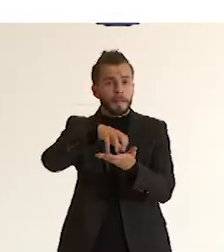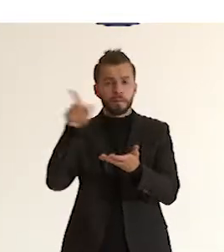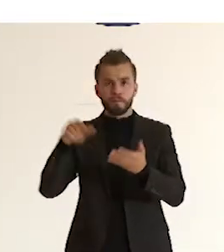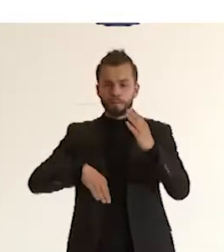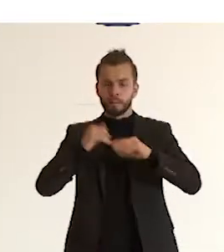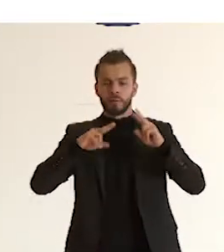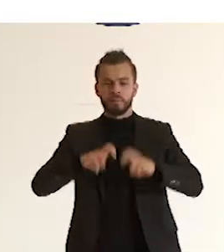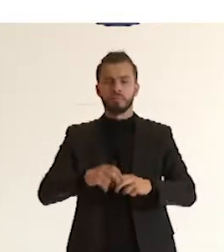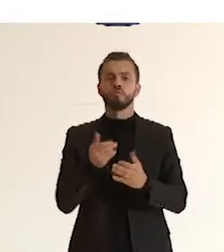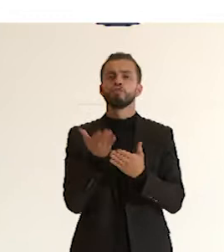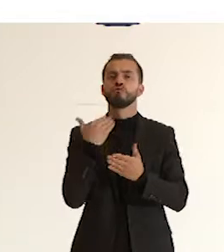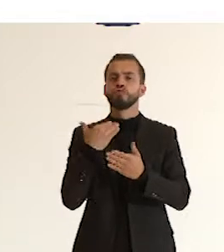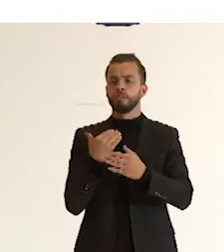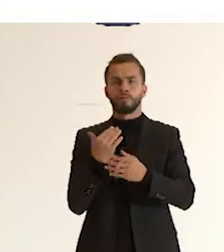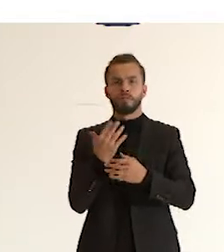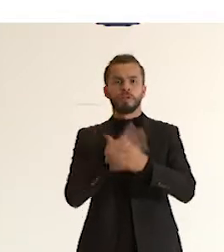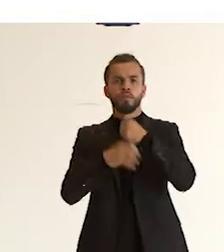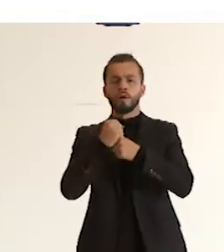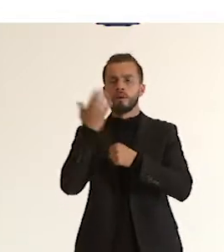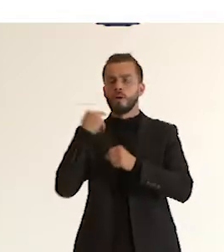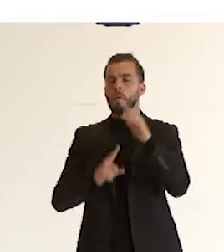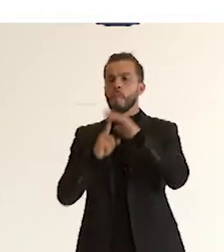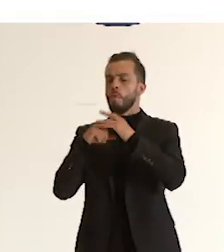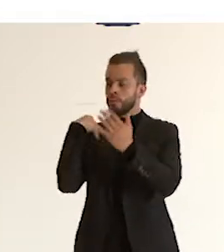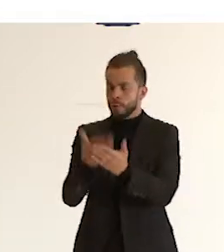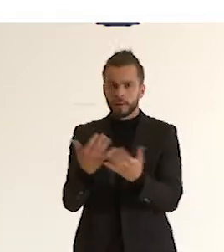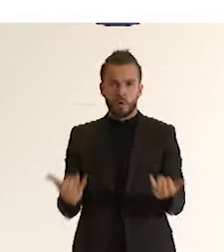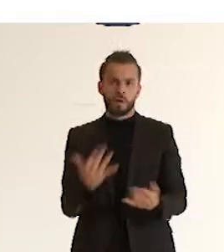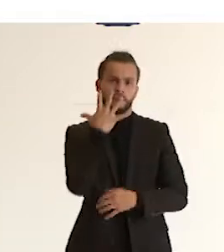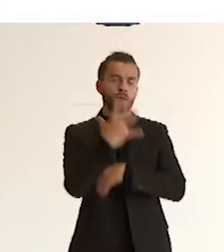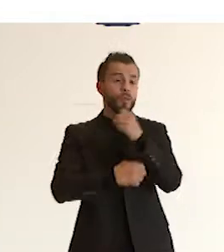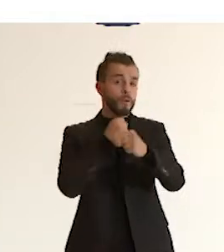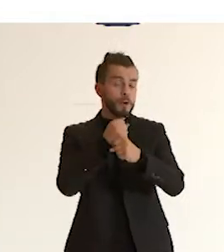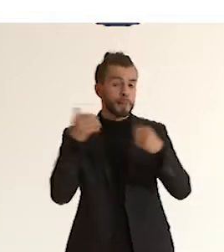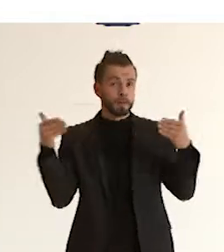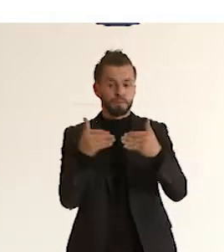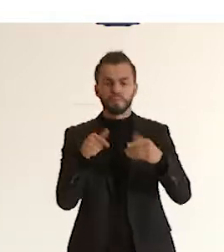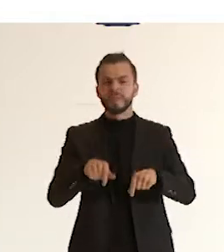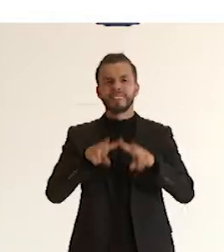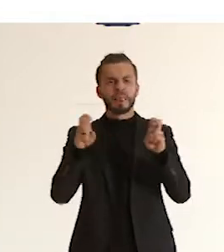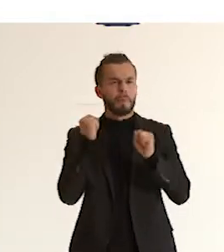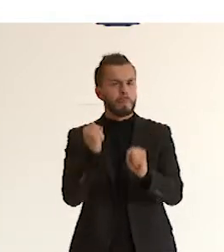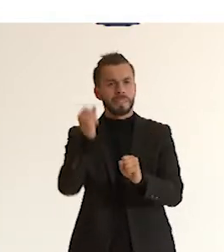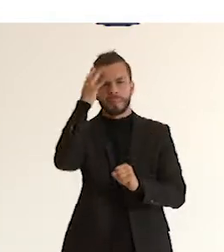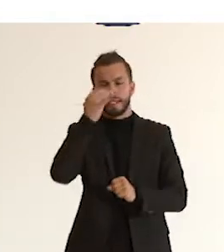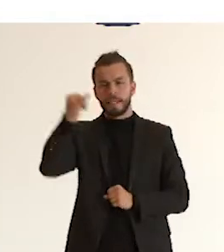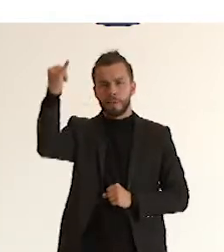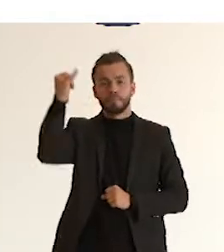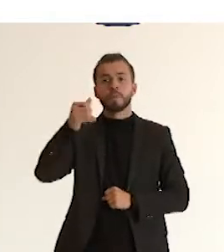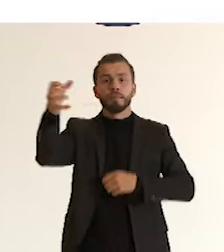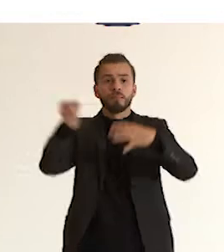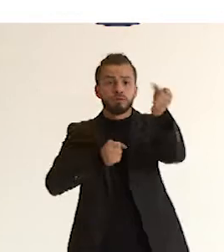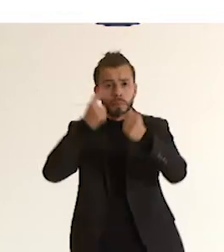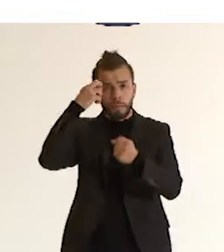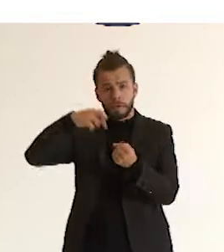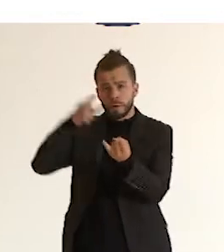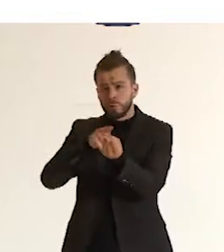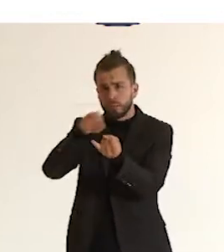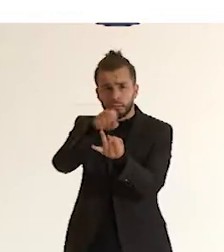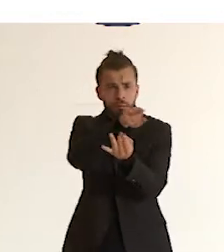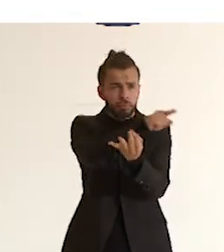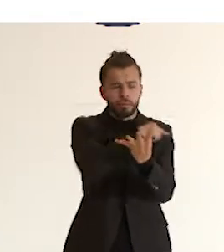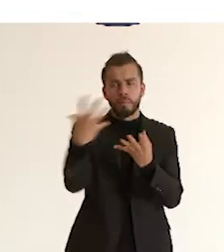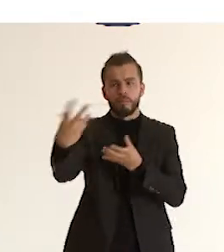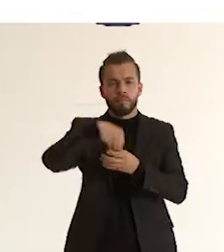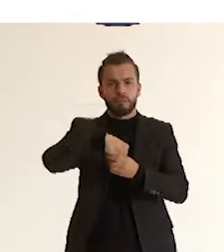cinco años este año y que es una unidad de carácter académico e interdisciplinario que busca promover la reflexión ética en